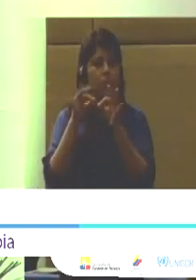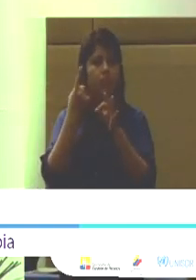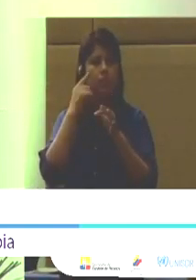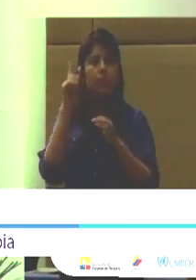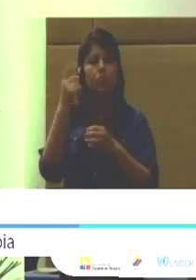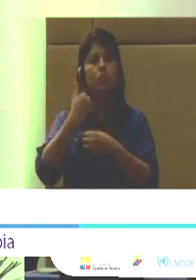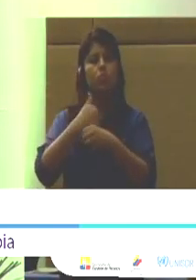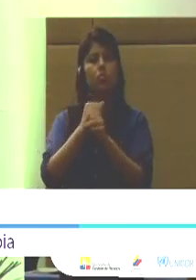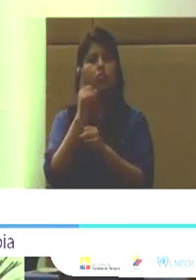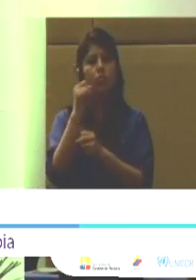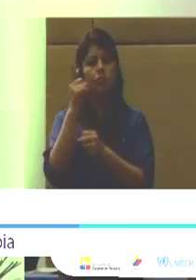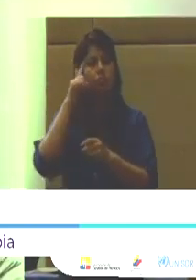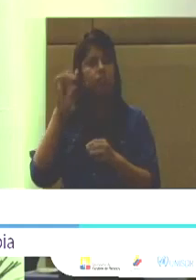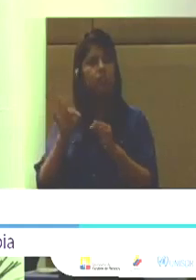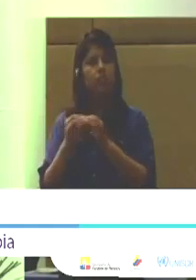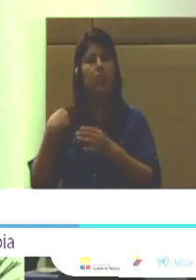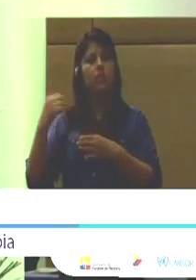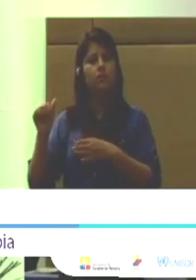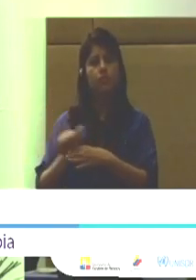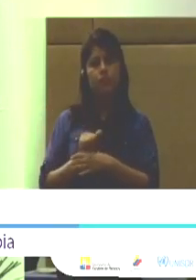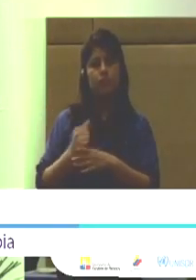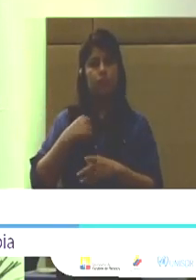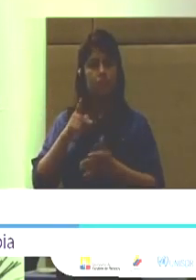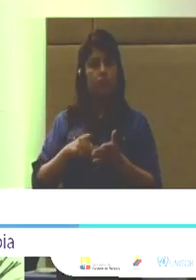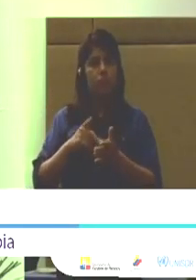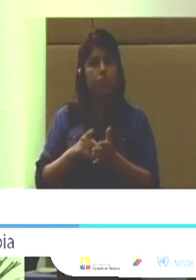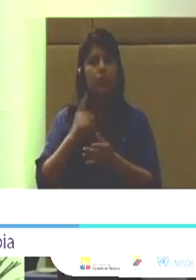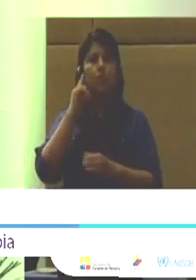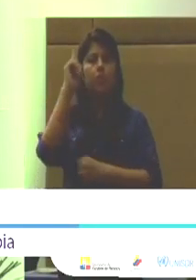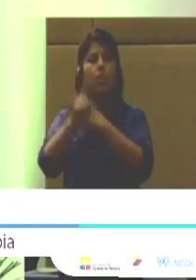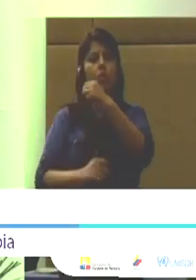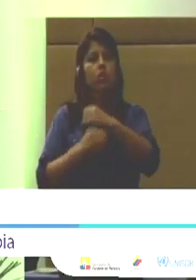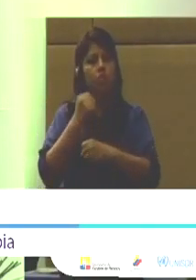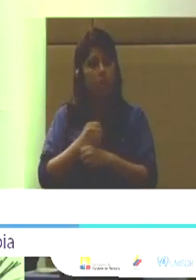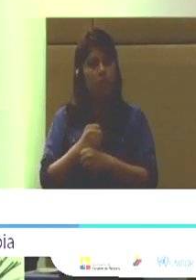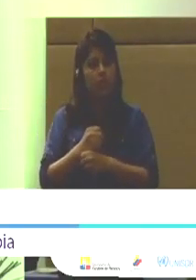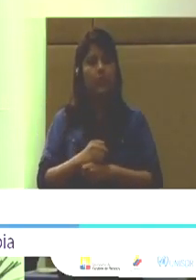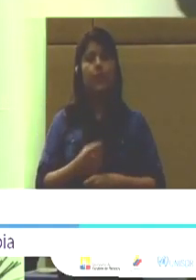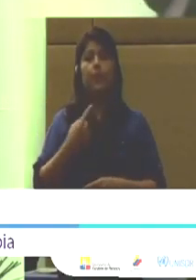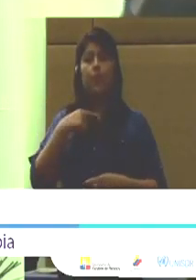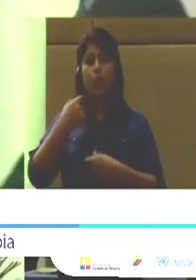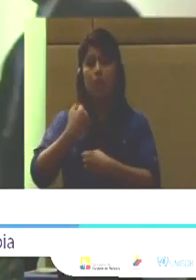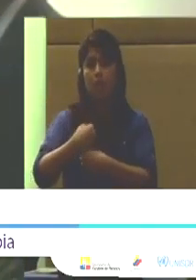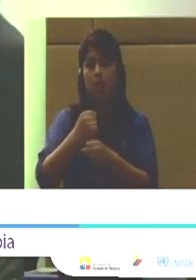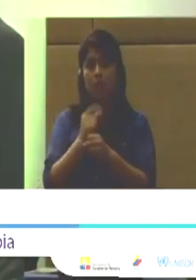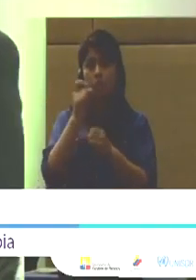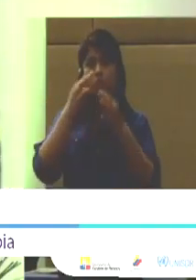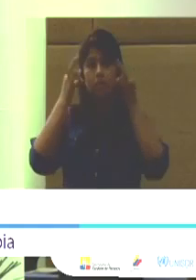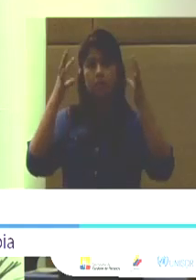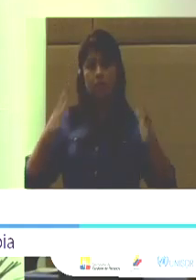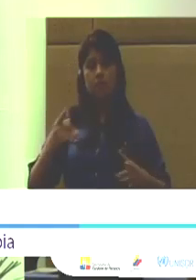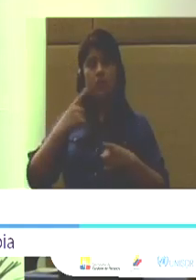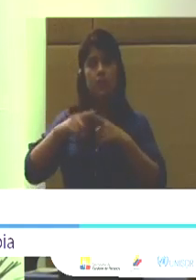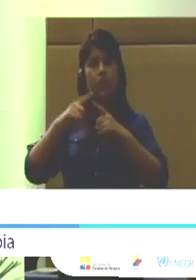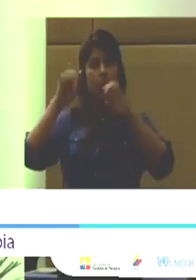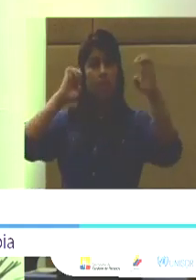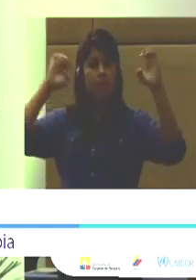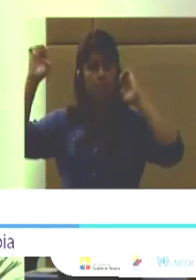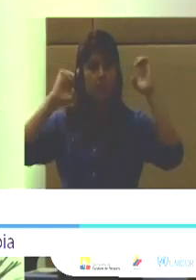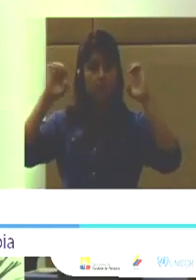cuales nos vamos a preparar para el próximo año. Cuando se hace un examen de la estrategia